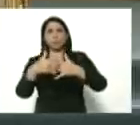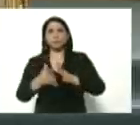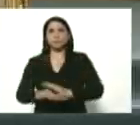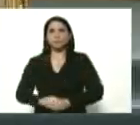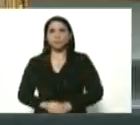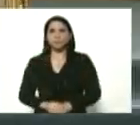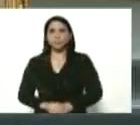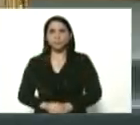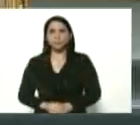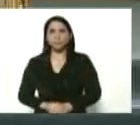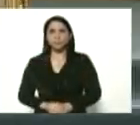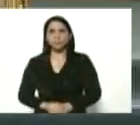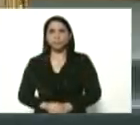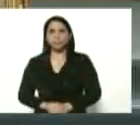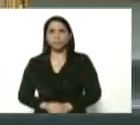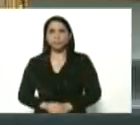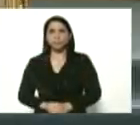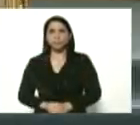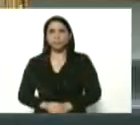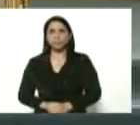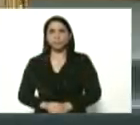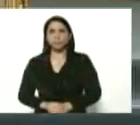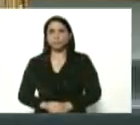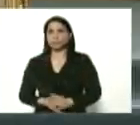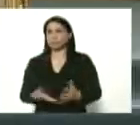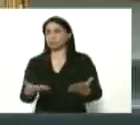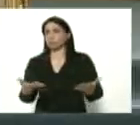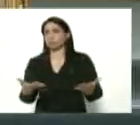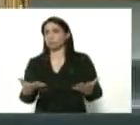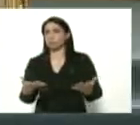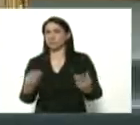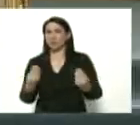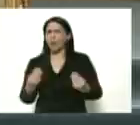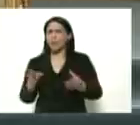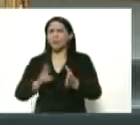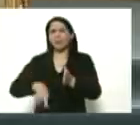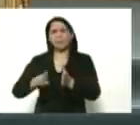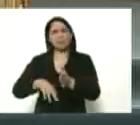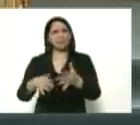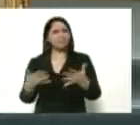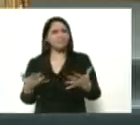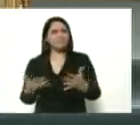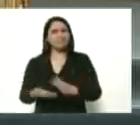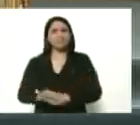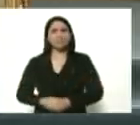Norteamérica. Que redundar, pues. ¿Cómo redundar?